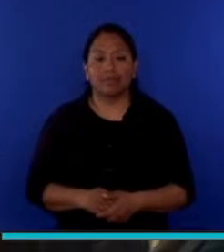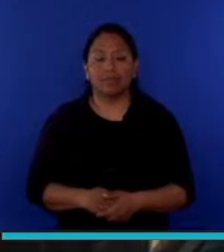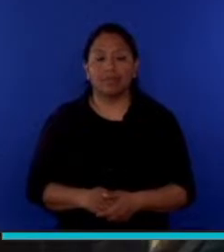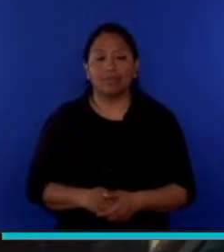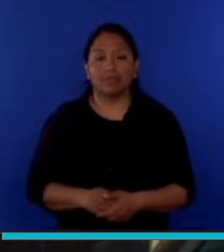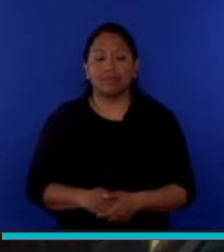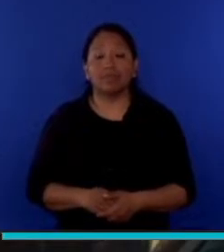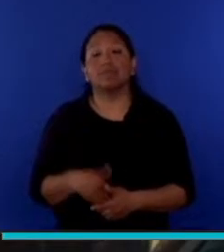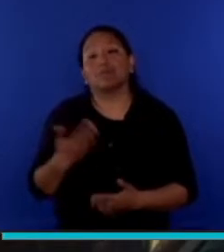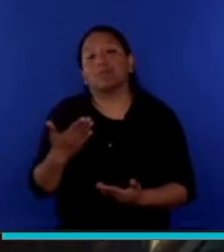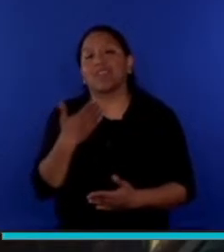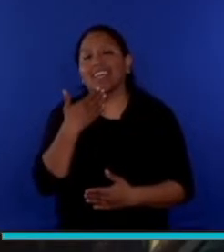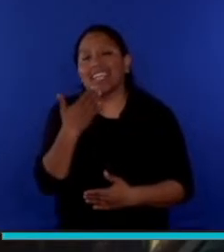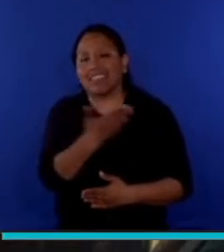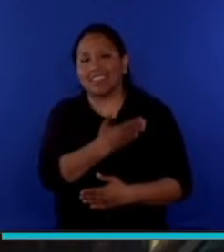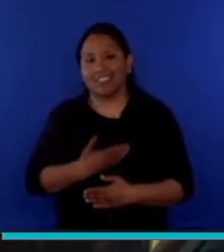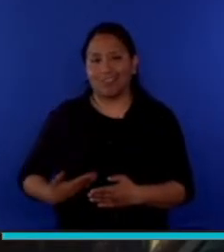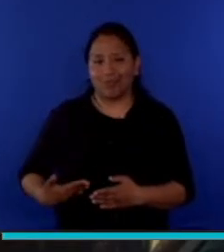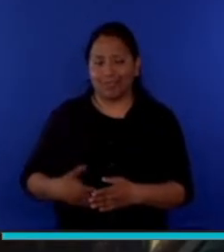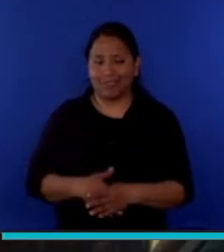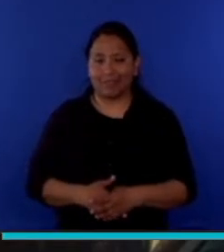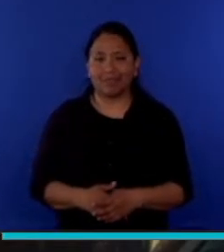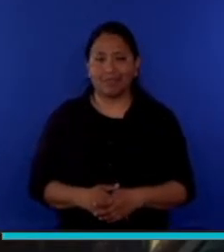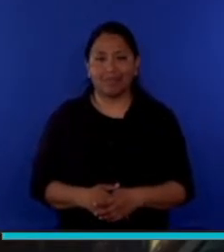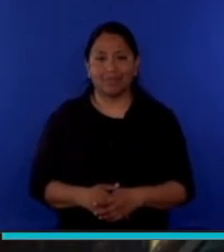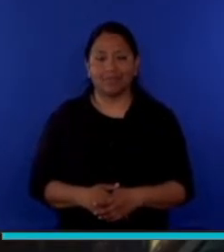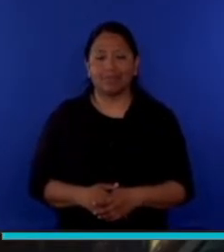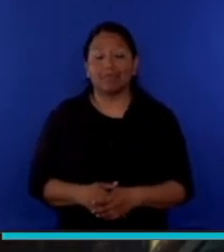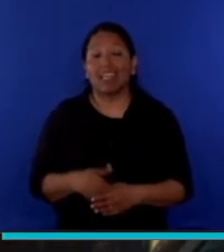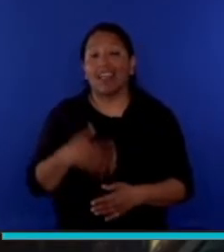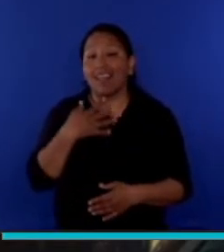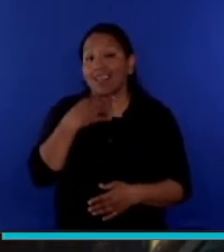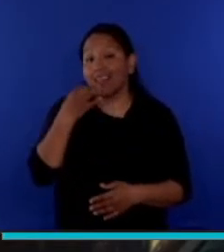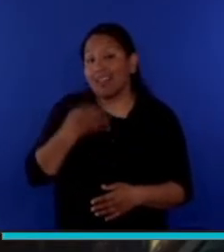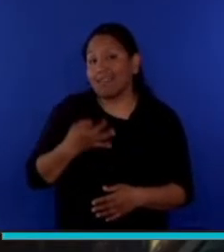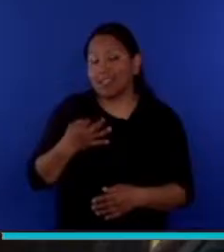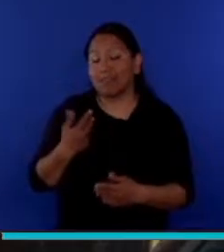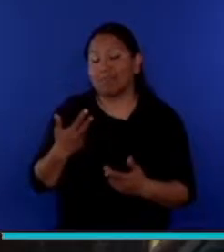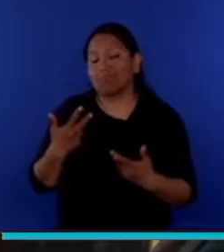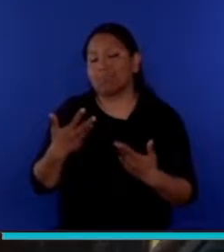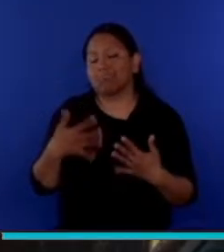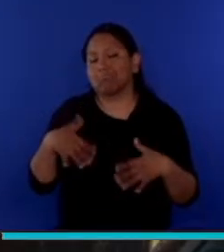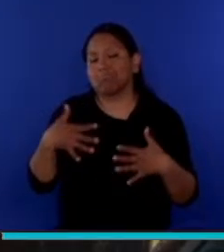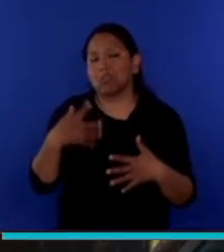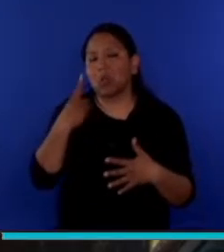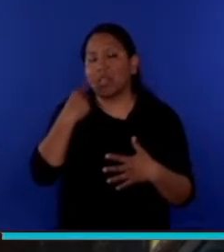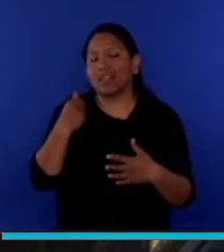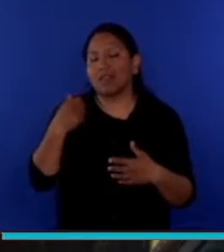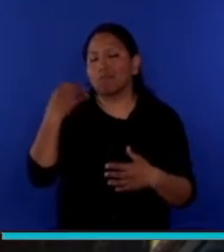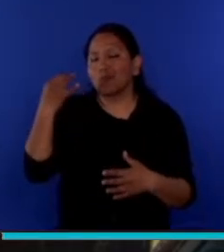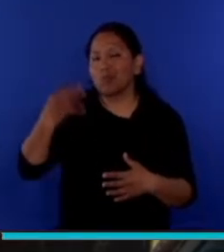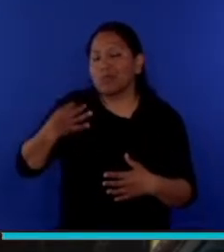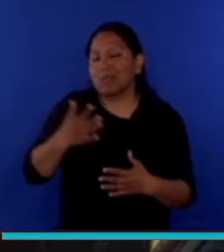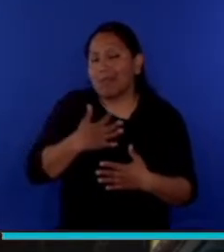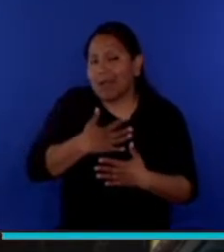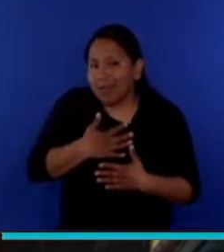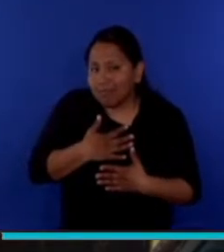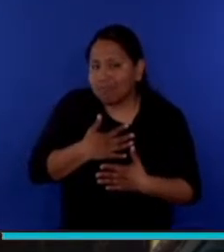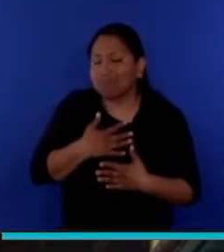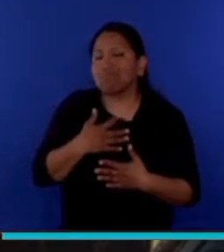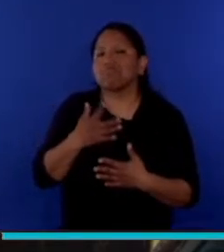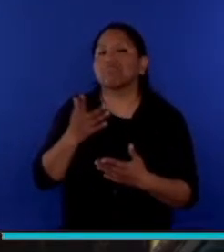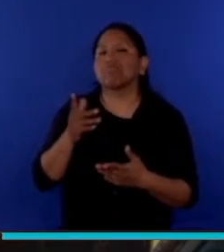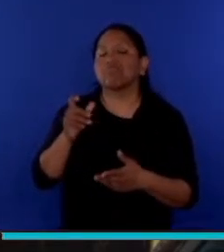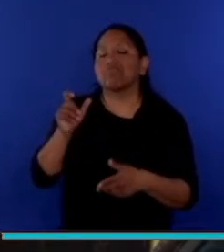Bueno, gracias, señor presidente. La verdad que es un día muy especial para mí, para quienes